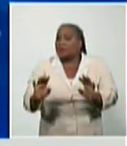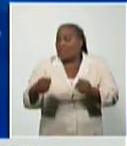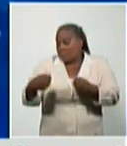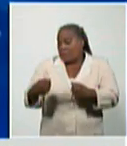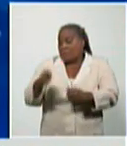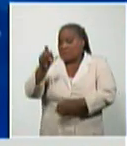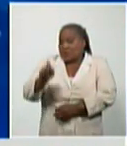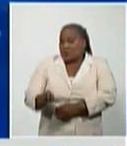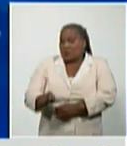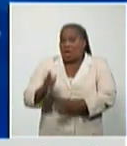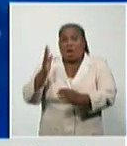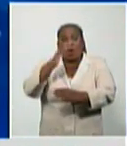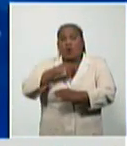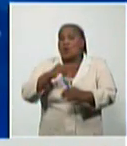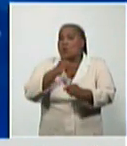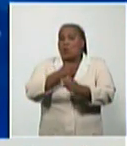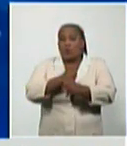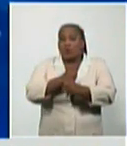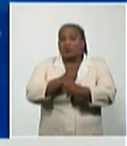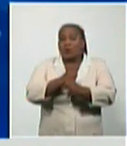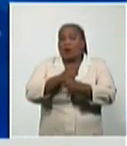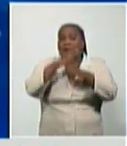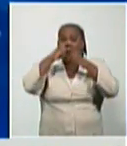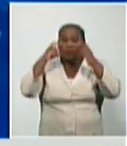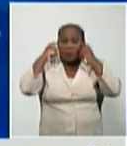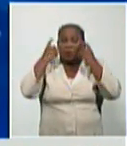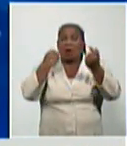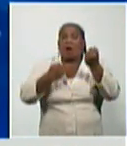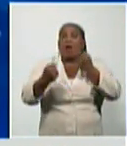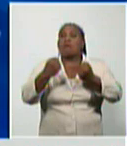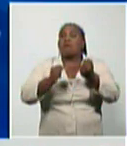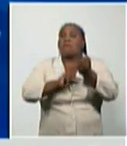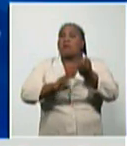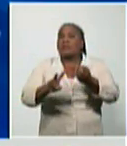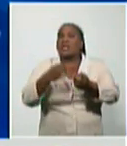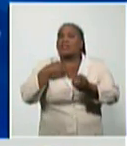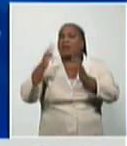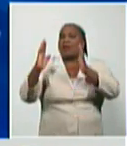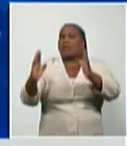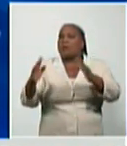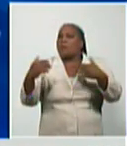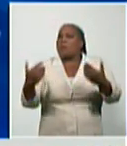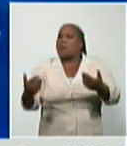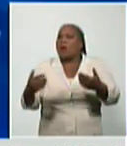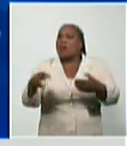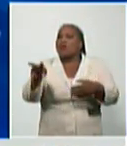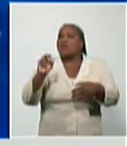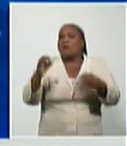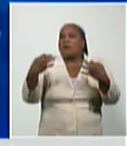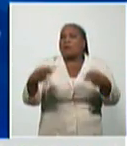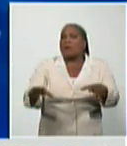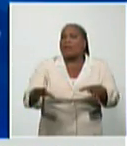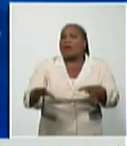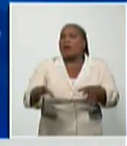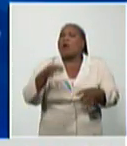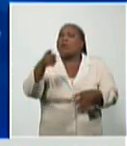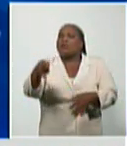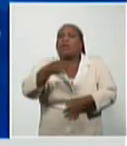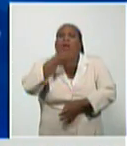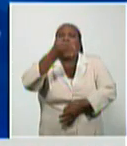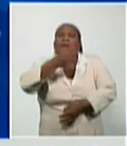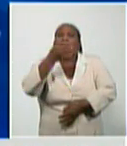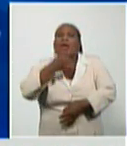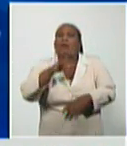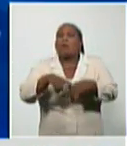nasobuco en algunas provincias que se encuentran en la nueva normalidad. ¿Pudiera aclararnos por qué no usarlo en todos los